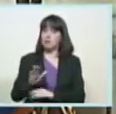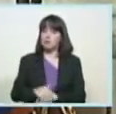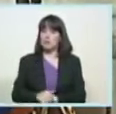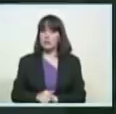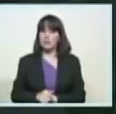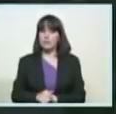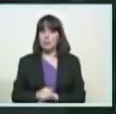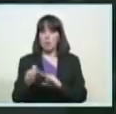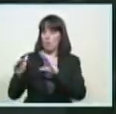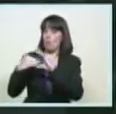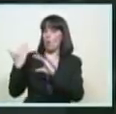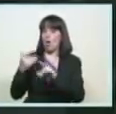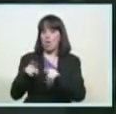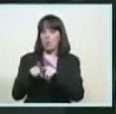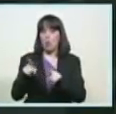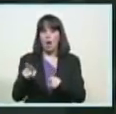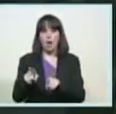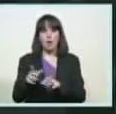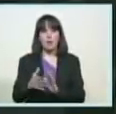en la modalidad